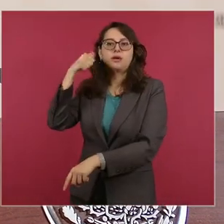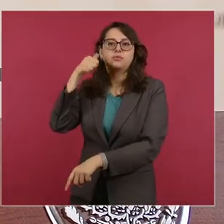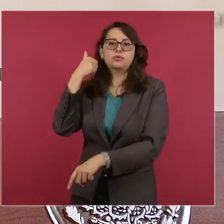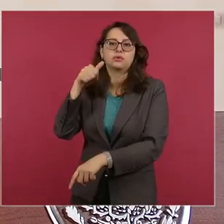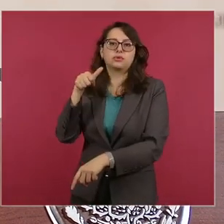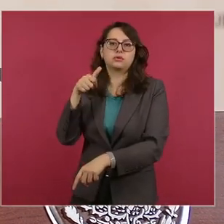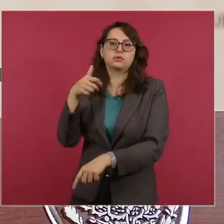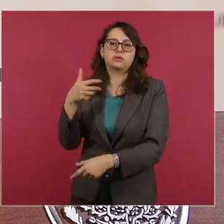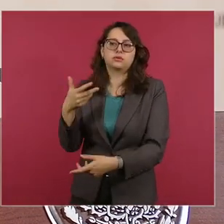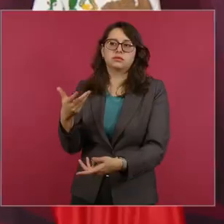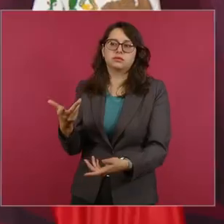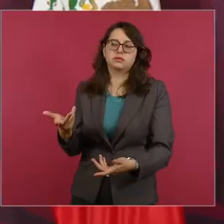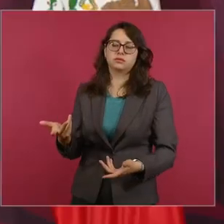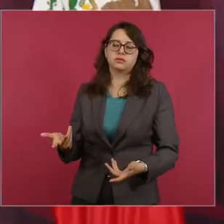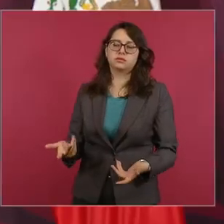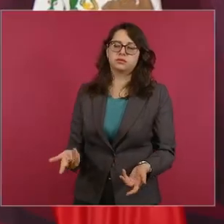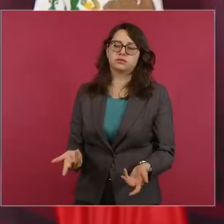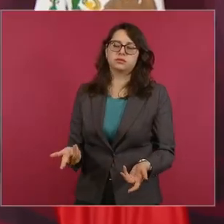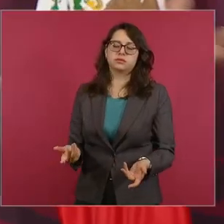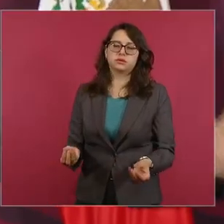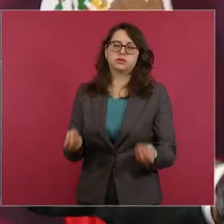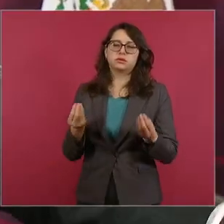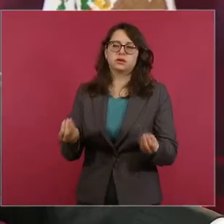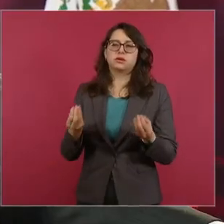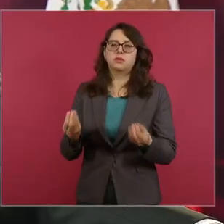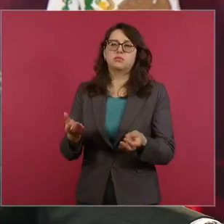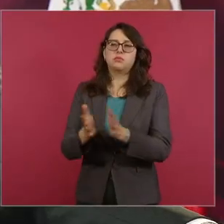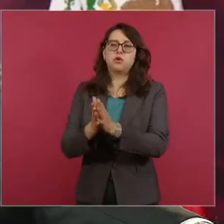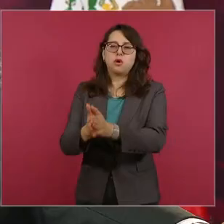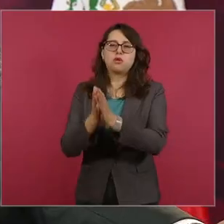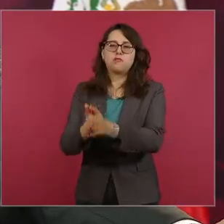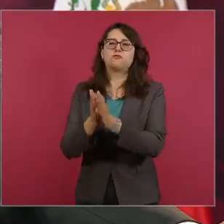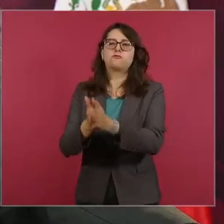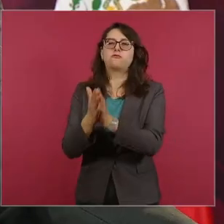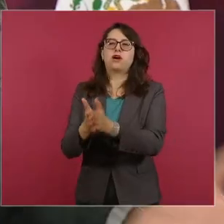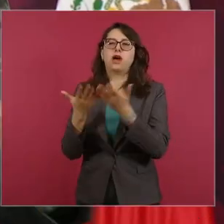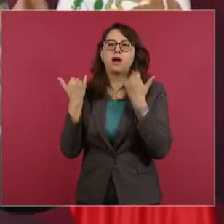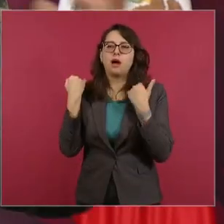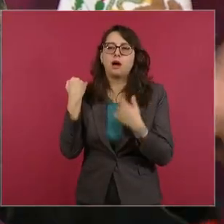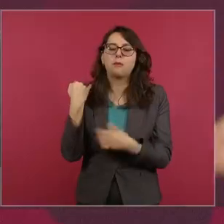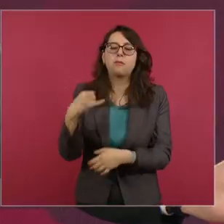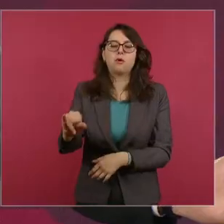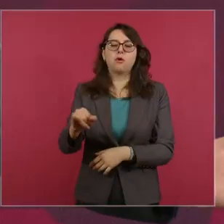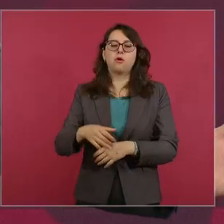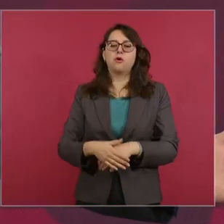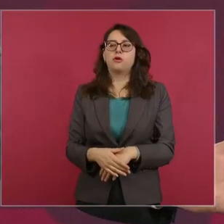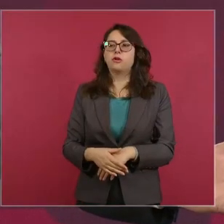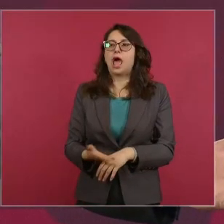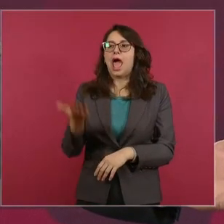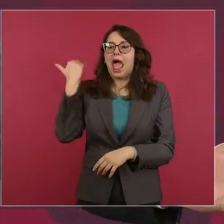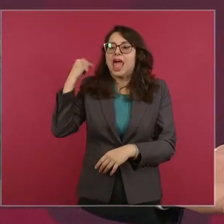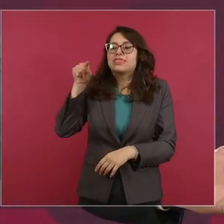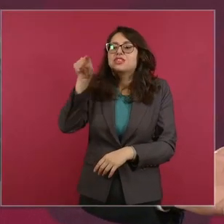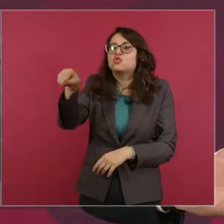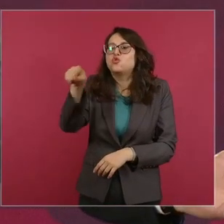demagogia. Si ellos fueron los que aprobaron